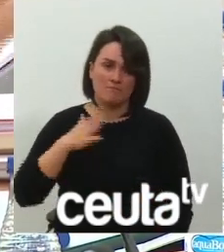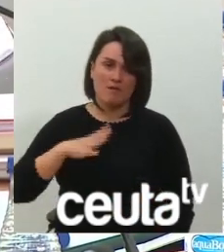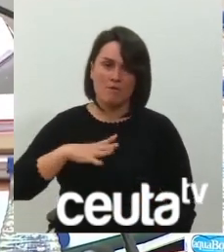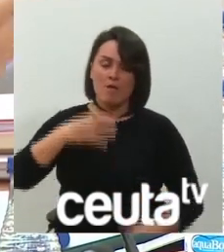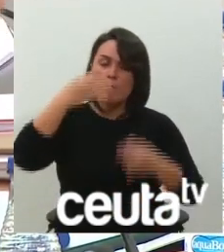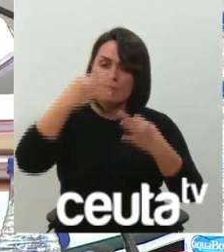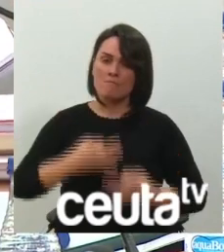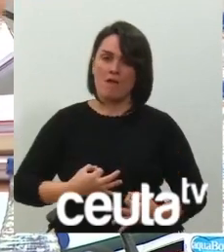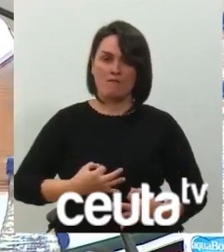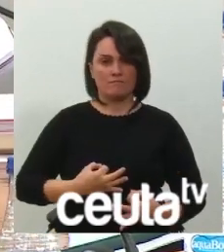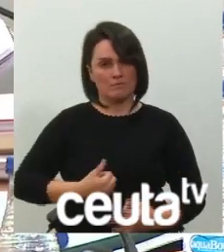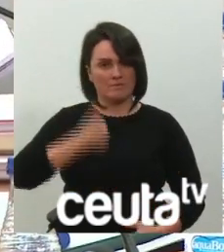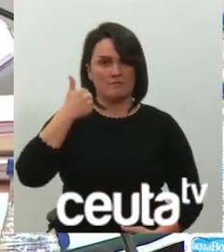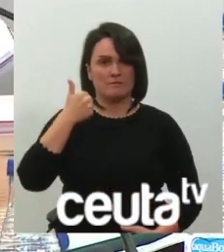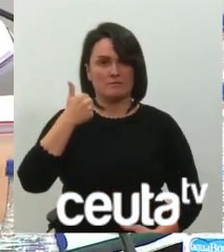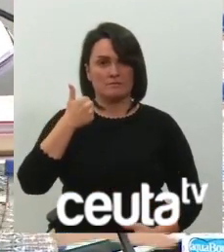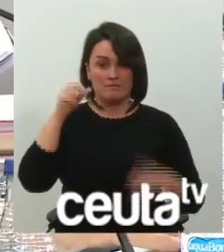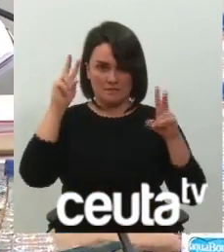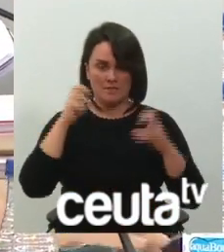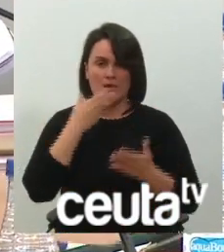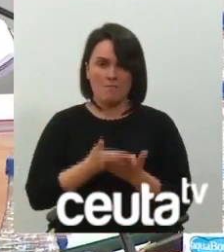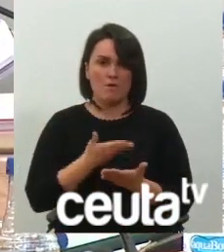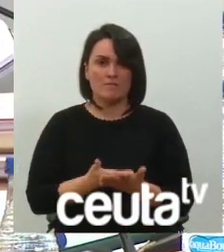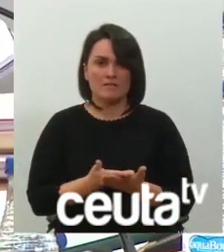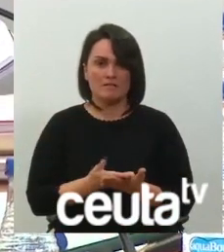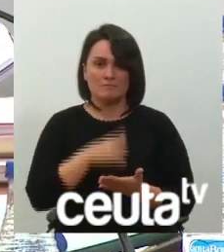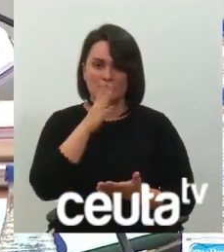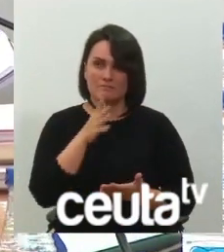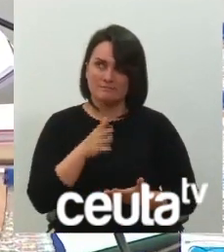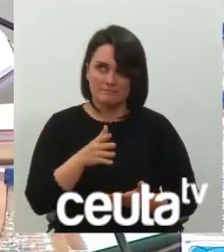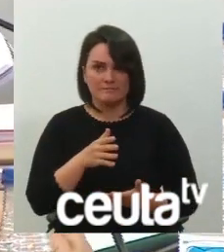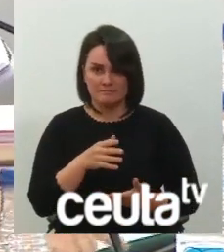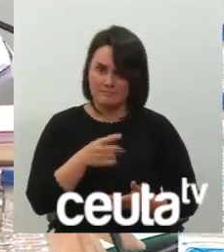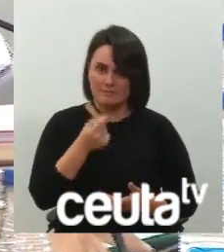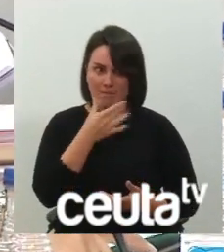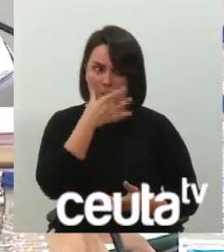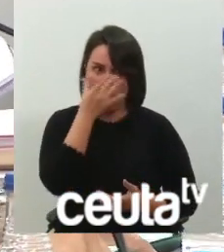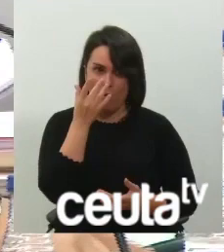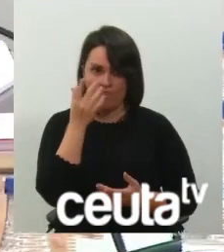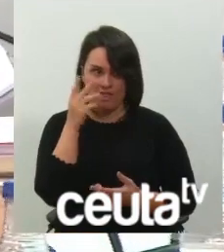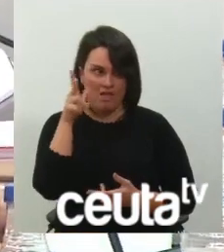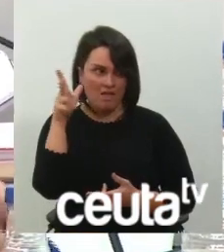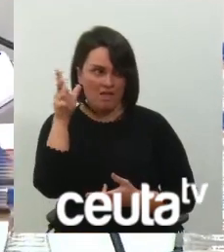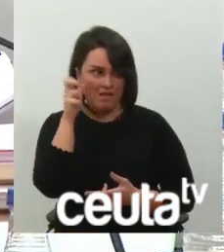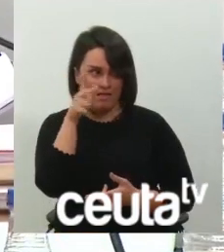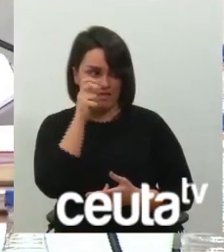a la hora de tras las propuestas porque verdaderamente dan un poquito de vergüenza muchas gracias presidente